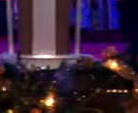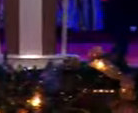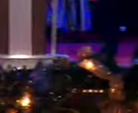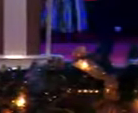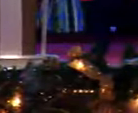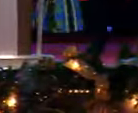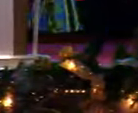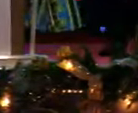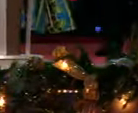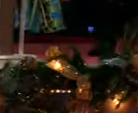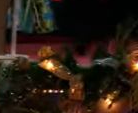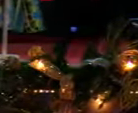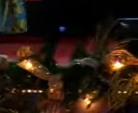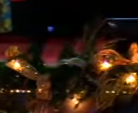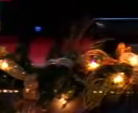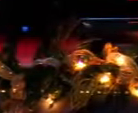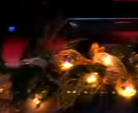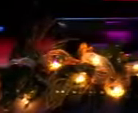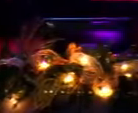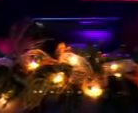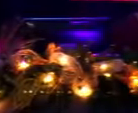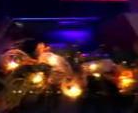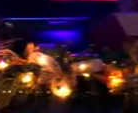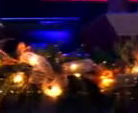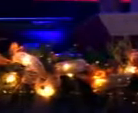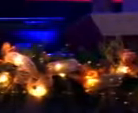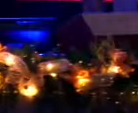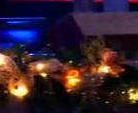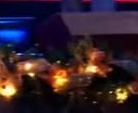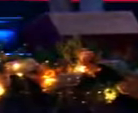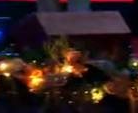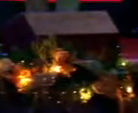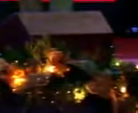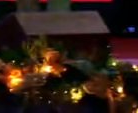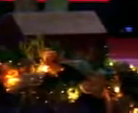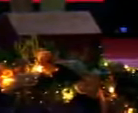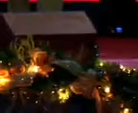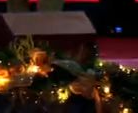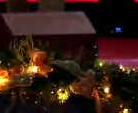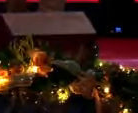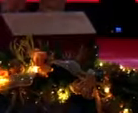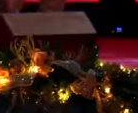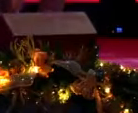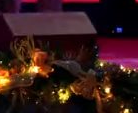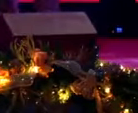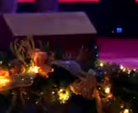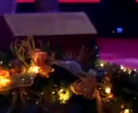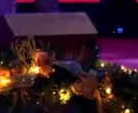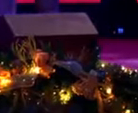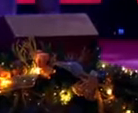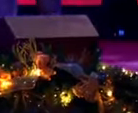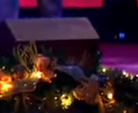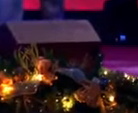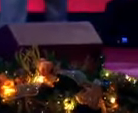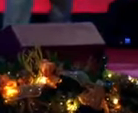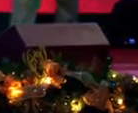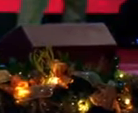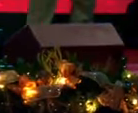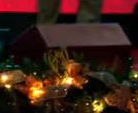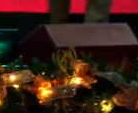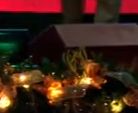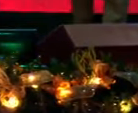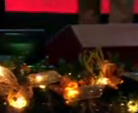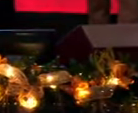Mi batalla no es batalla si no viene la prueba, si no hay la calumnia. Batalla no